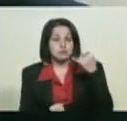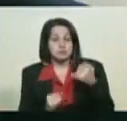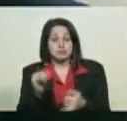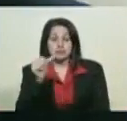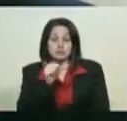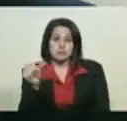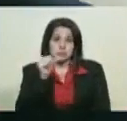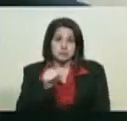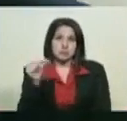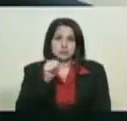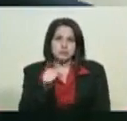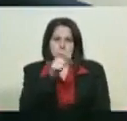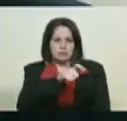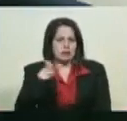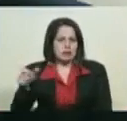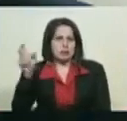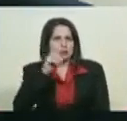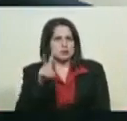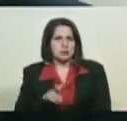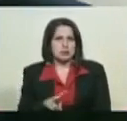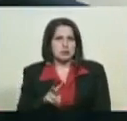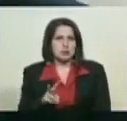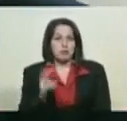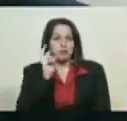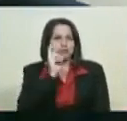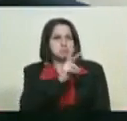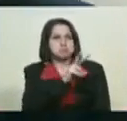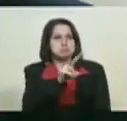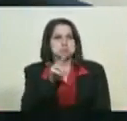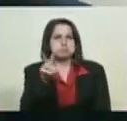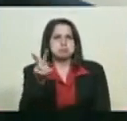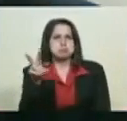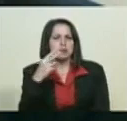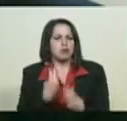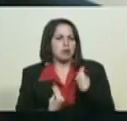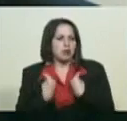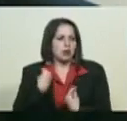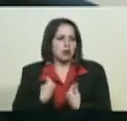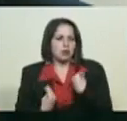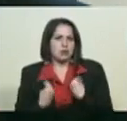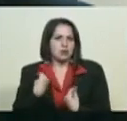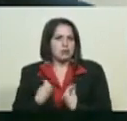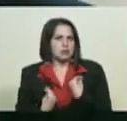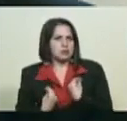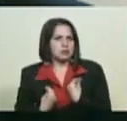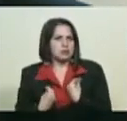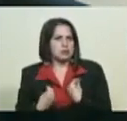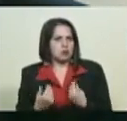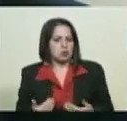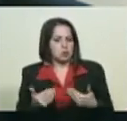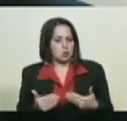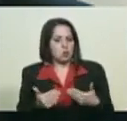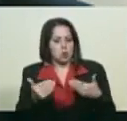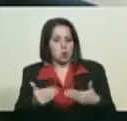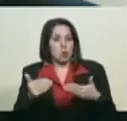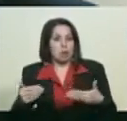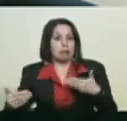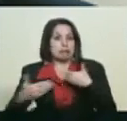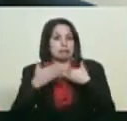venezolanos hemos podido observar con dolor y preocupación que se han incrementado los ataques a la